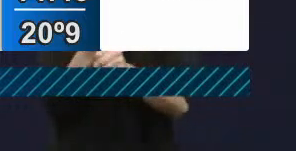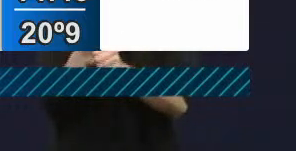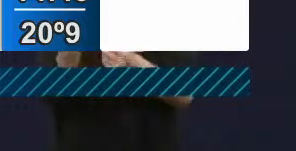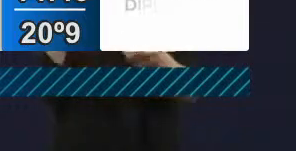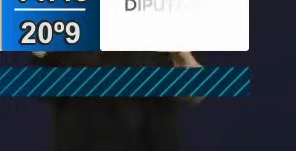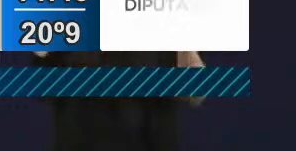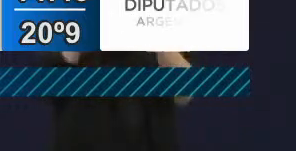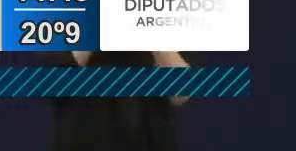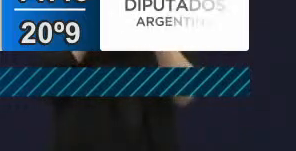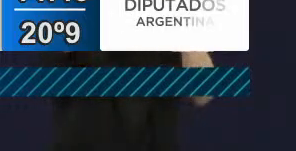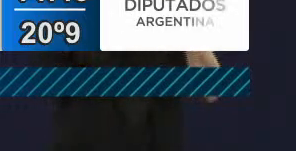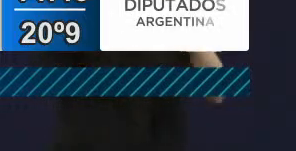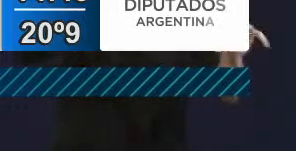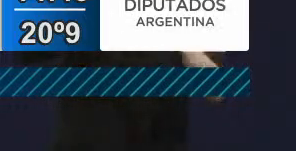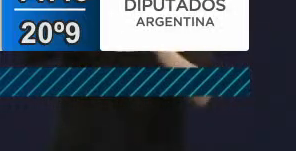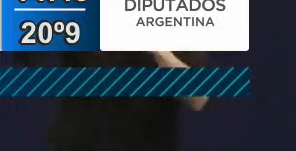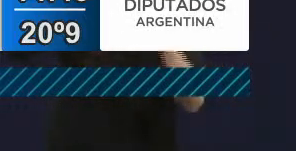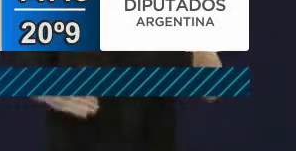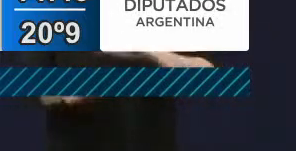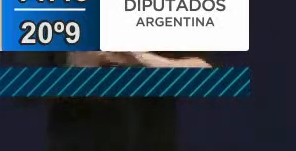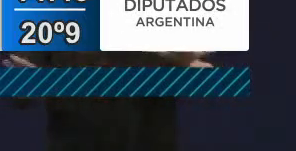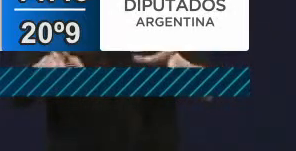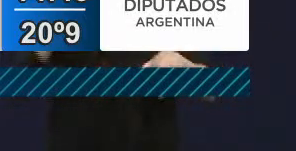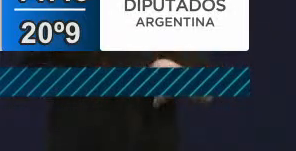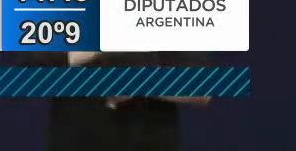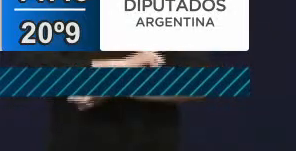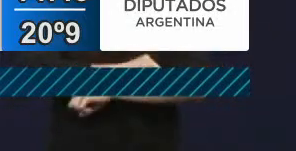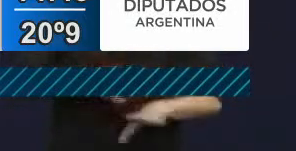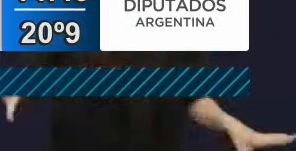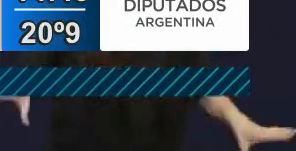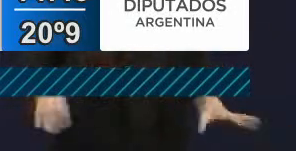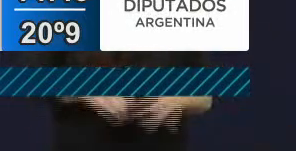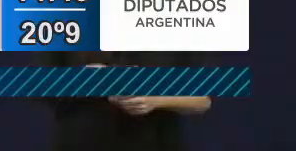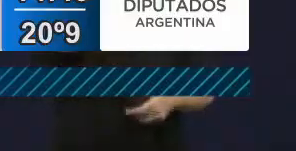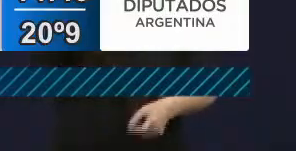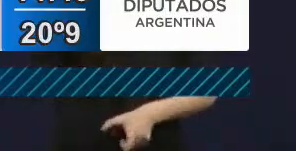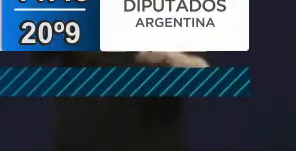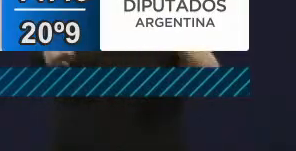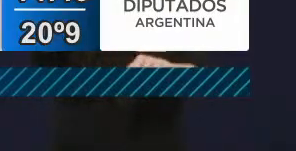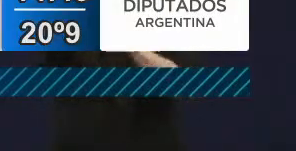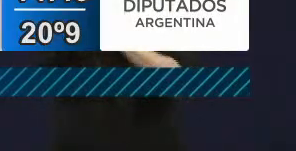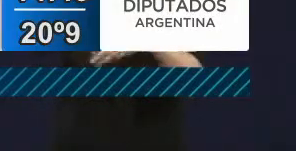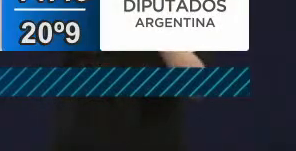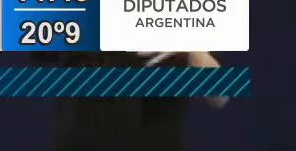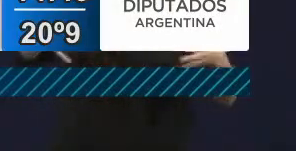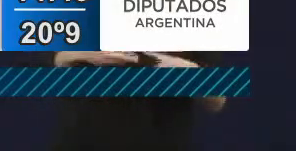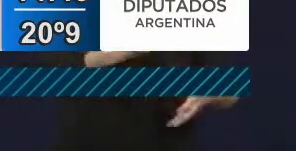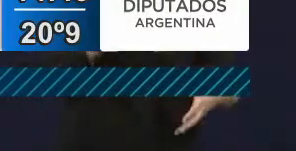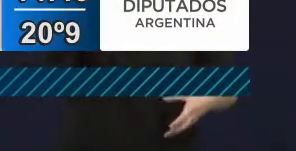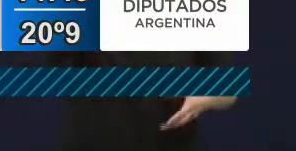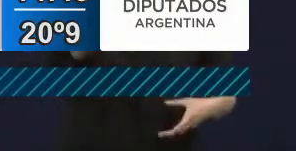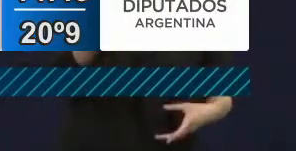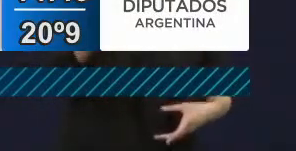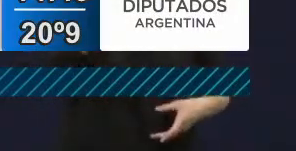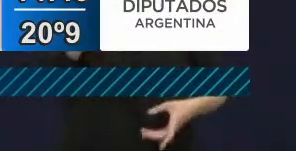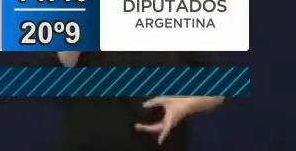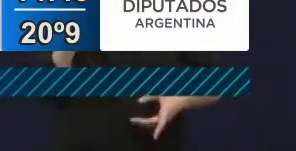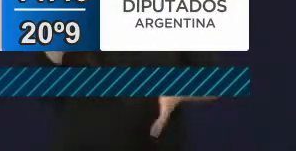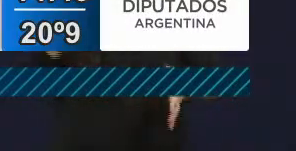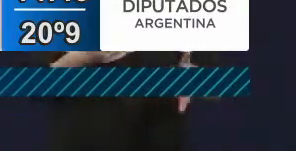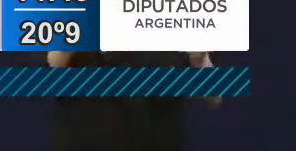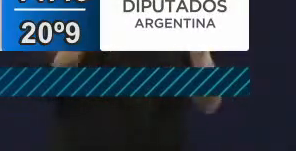el gasto previsto. Aquellos funcionarios públicos que incumplan esta normativa y que pretendan violar el equilibrio